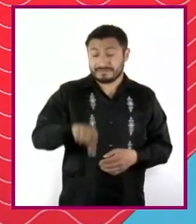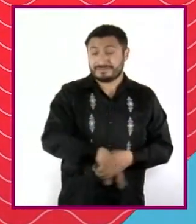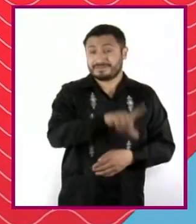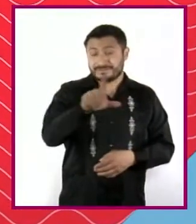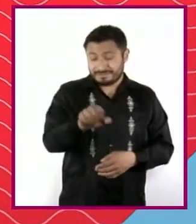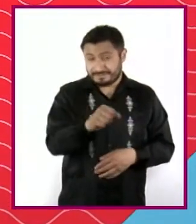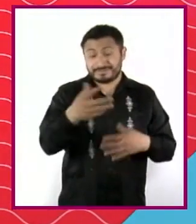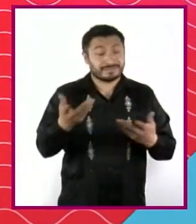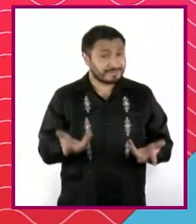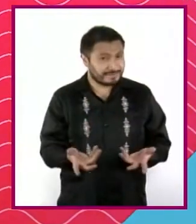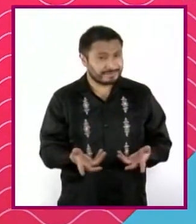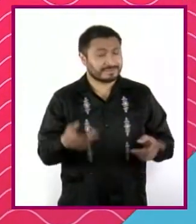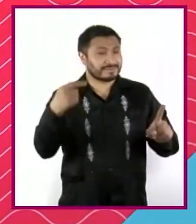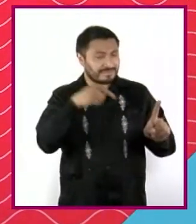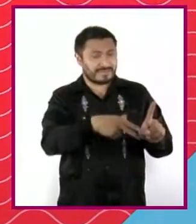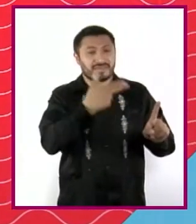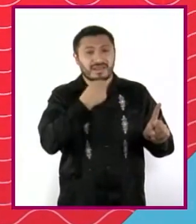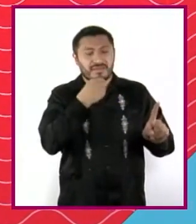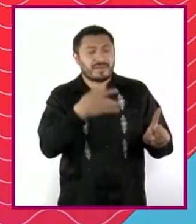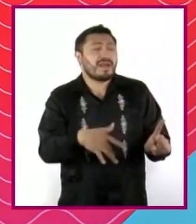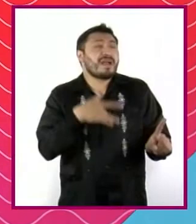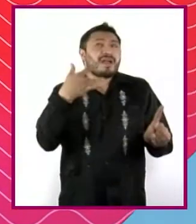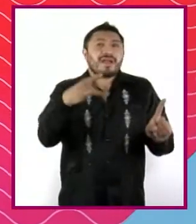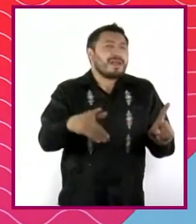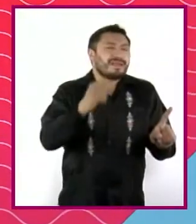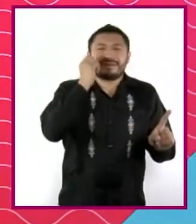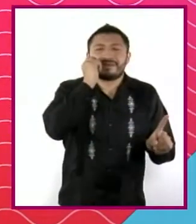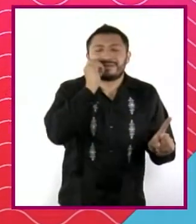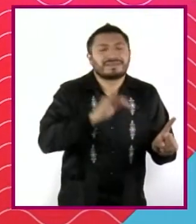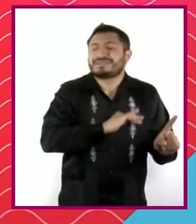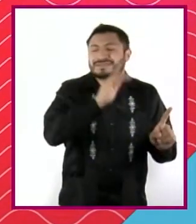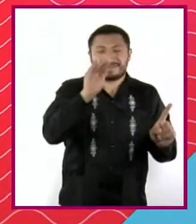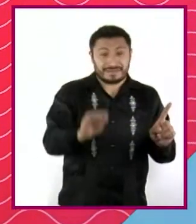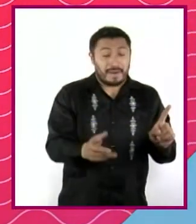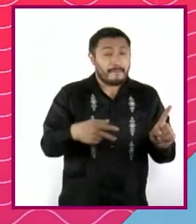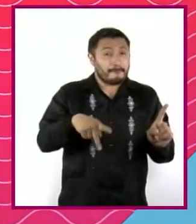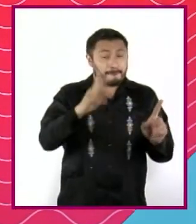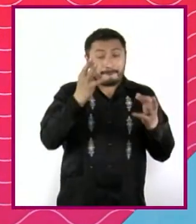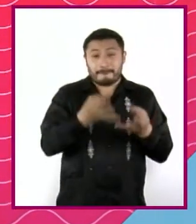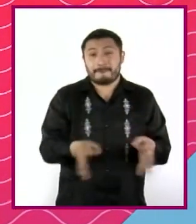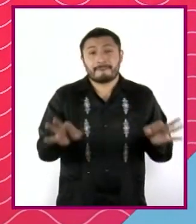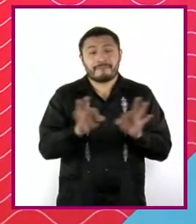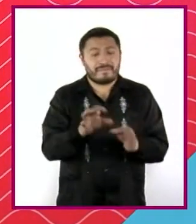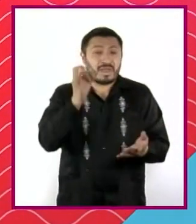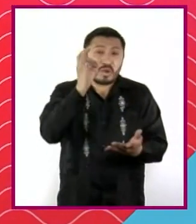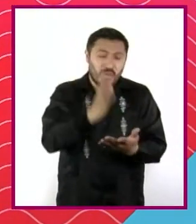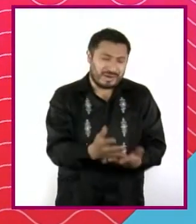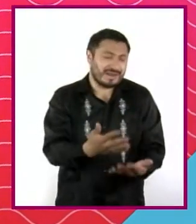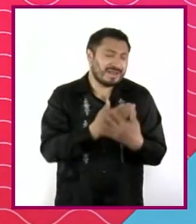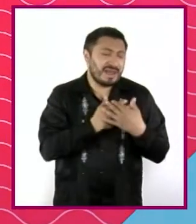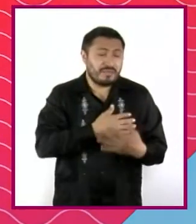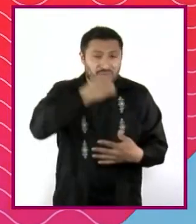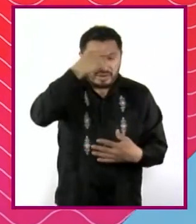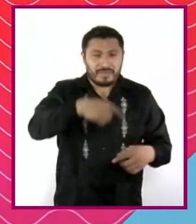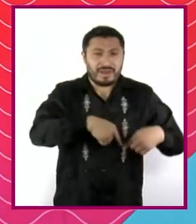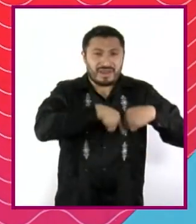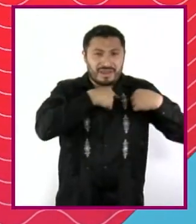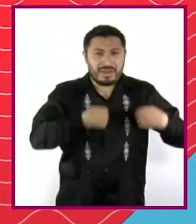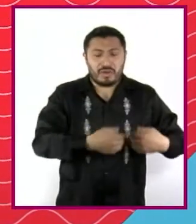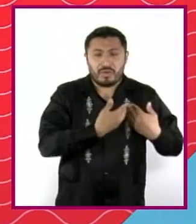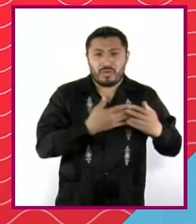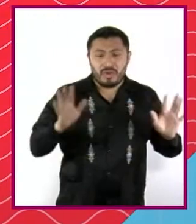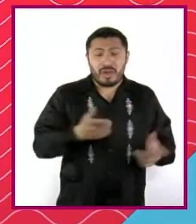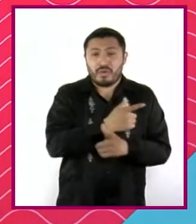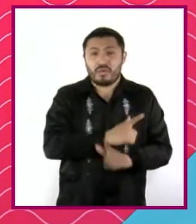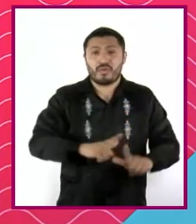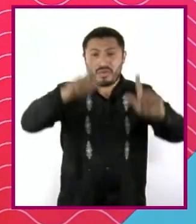Posteriormente, al sujeto romántico no le importaba morir, siempre y cuando fuera de amor para liberar su corazón lleno de